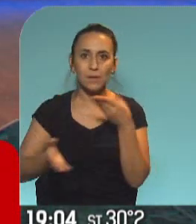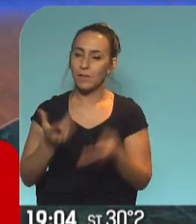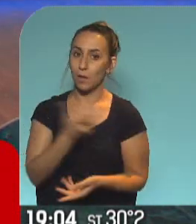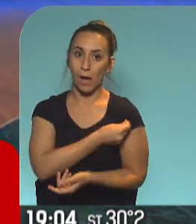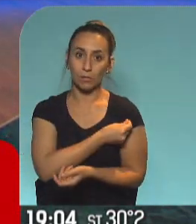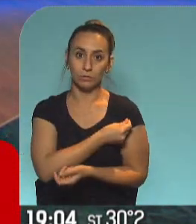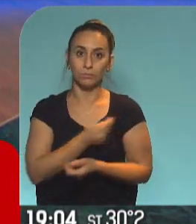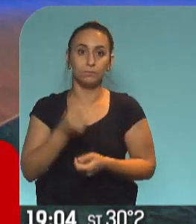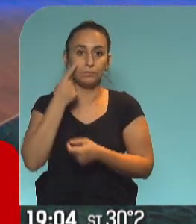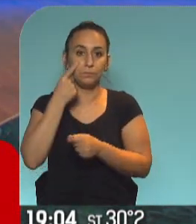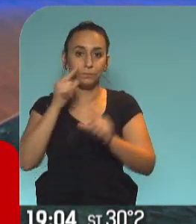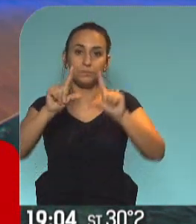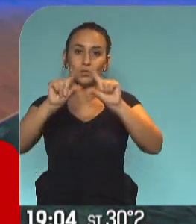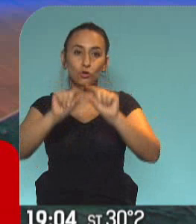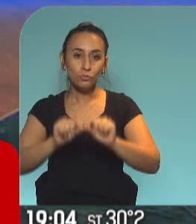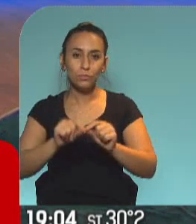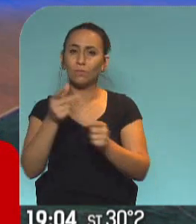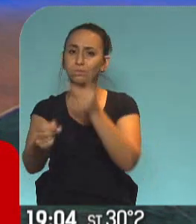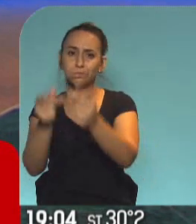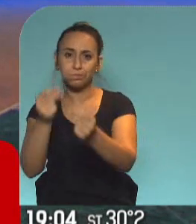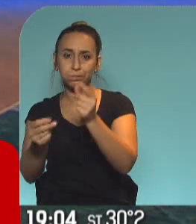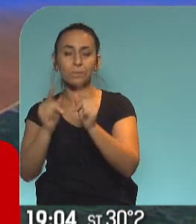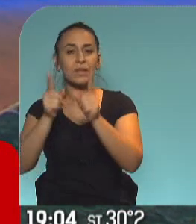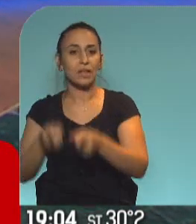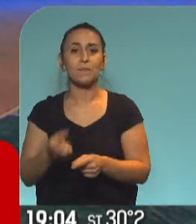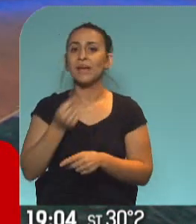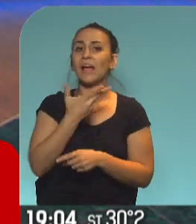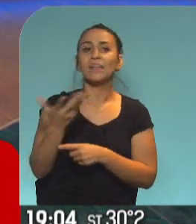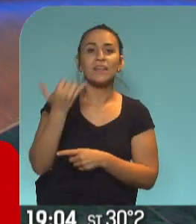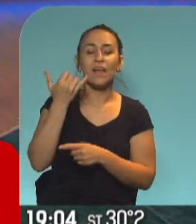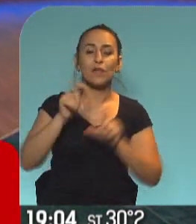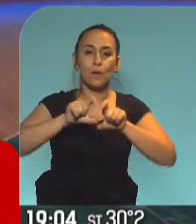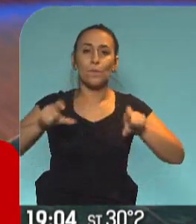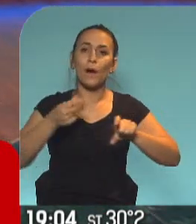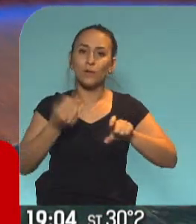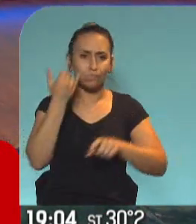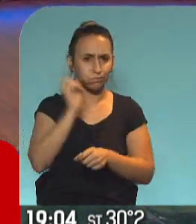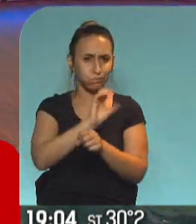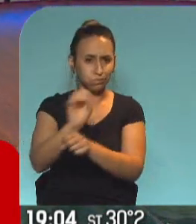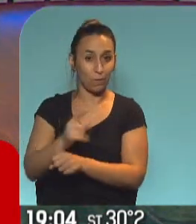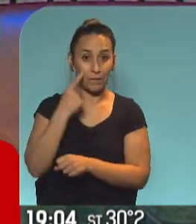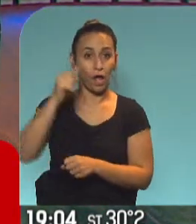las aplicaciones y también de las dosis que fueron distribuidas. Fíjense,